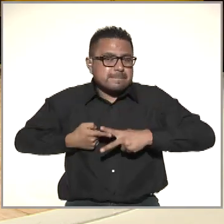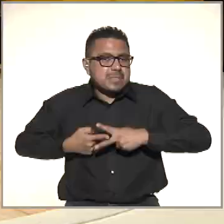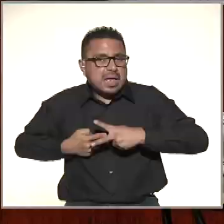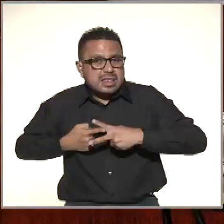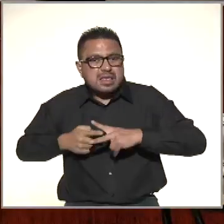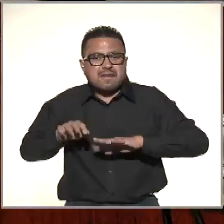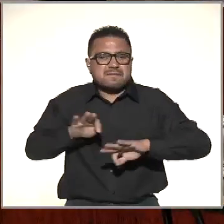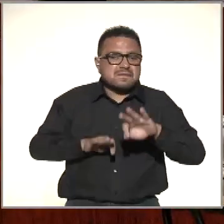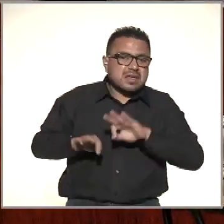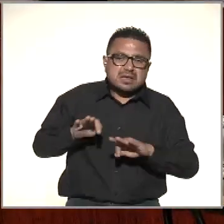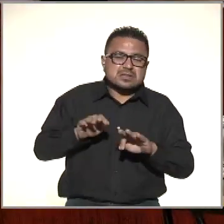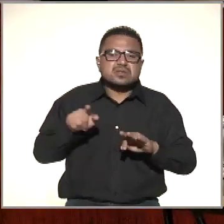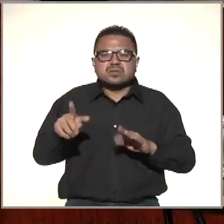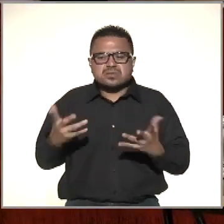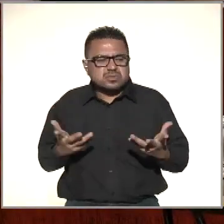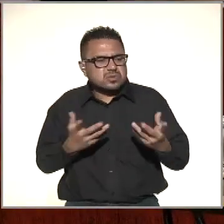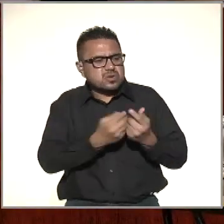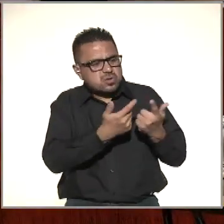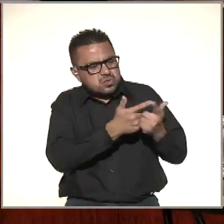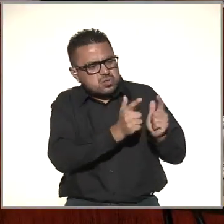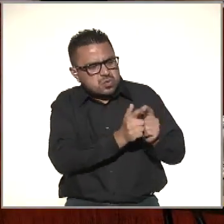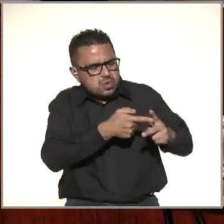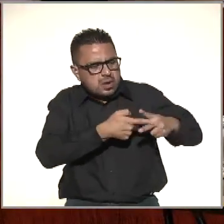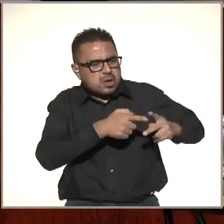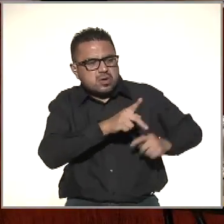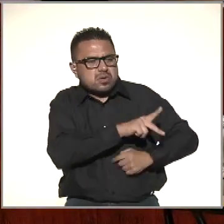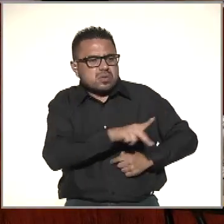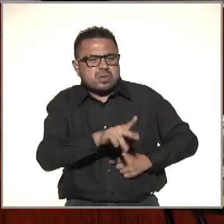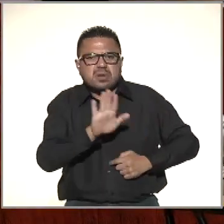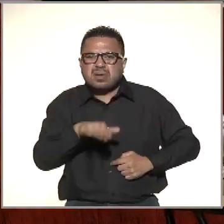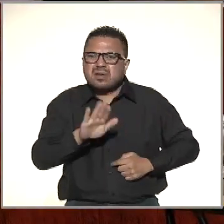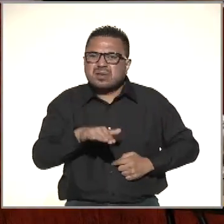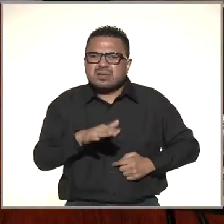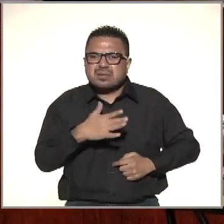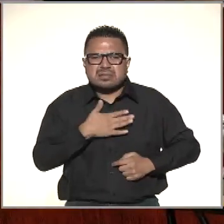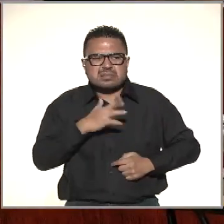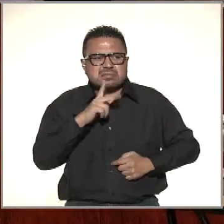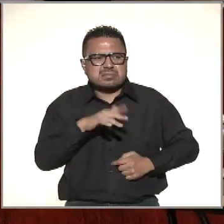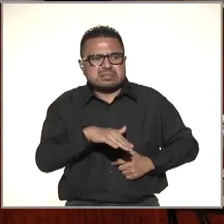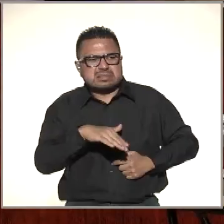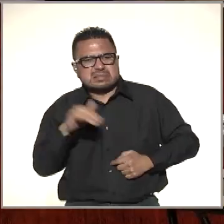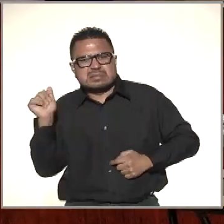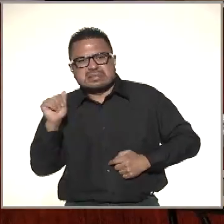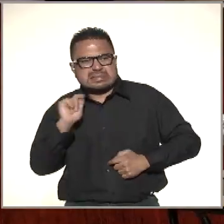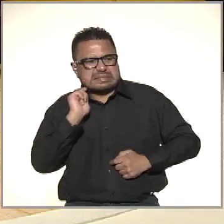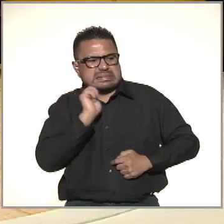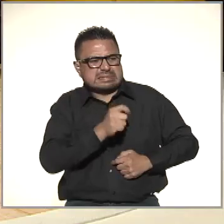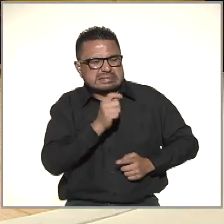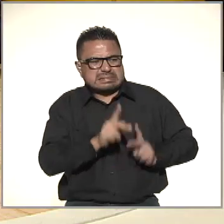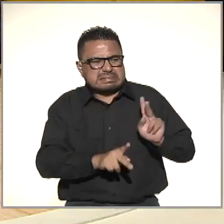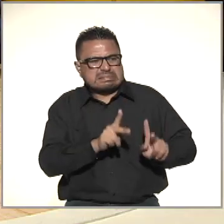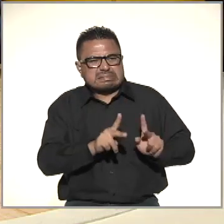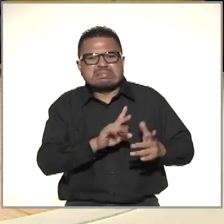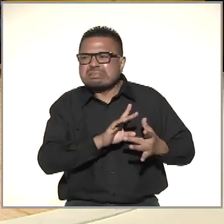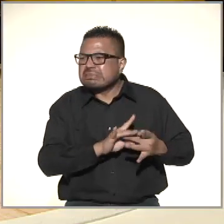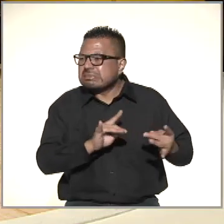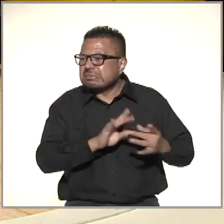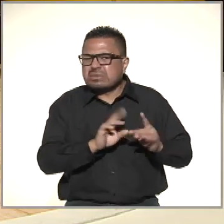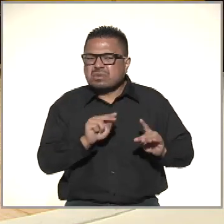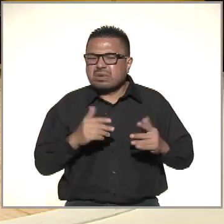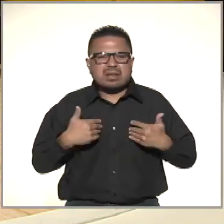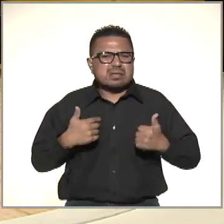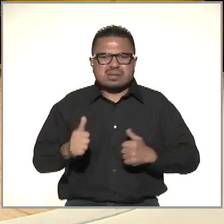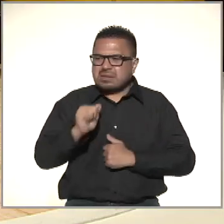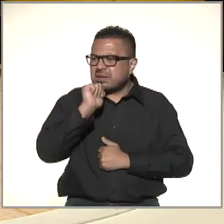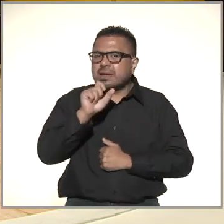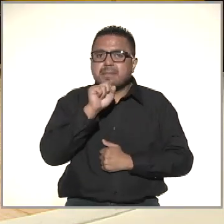sé lo que sea. Y llegas y te juntas con un grupo de matemáticos y si dices, no sé, me voy. Están hablando. No entiendo nada. O sea,